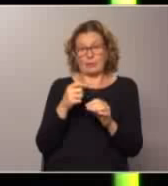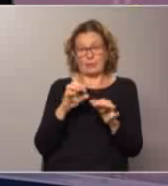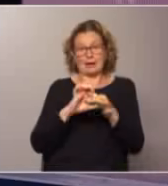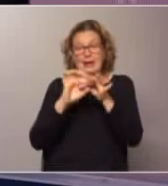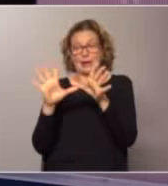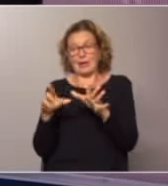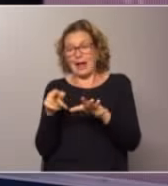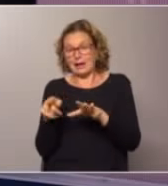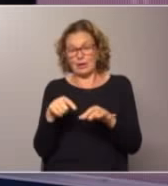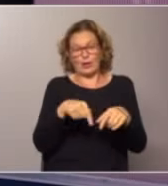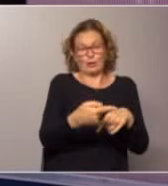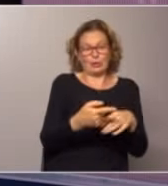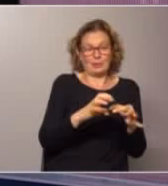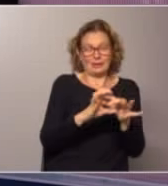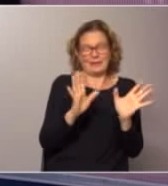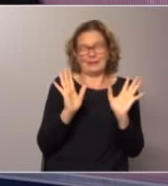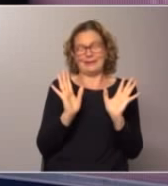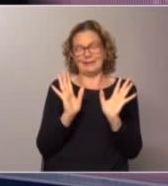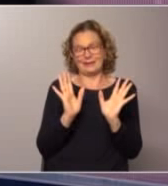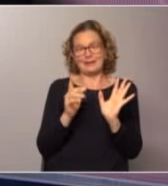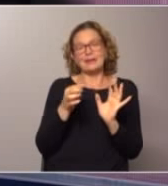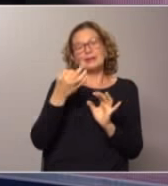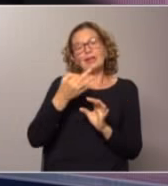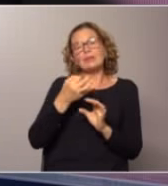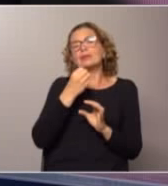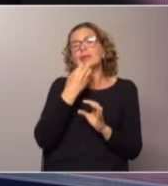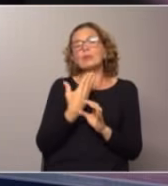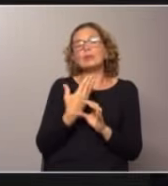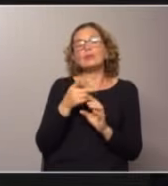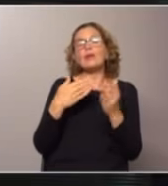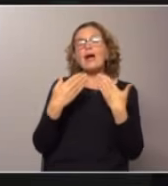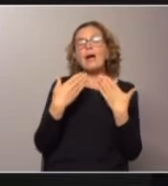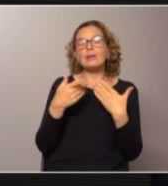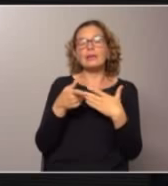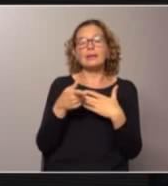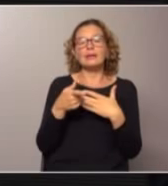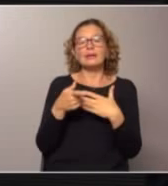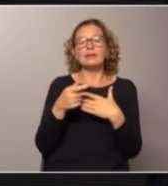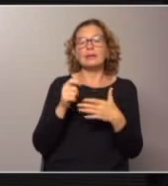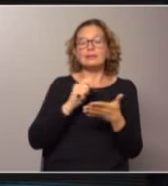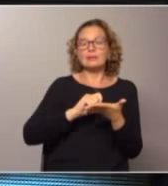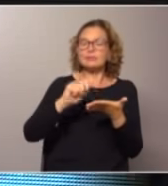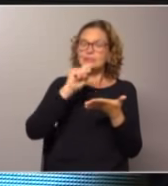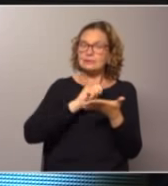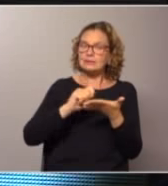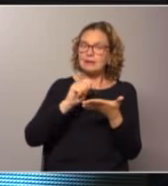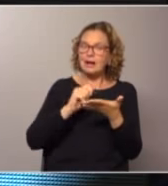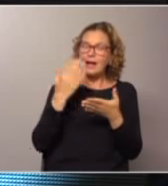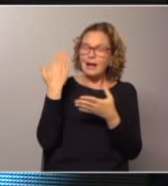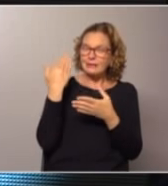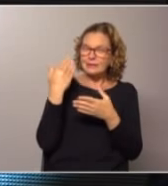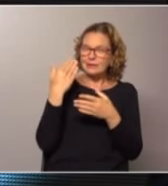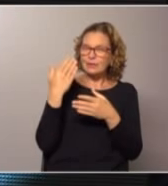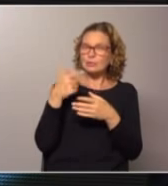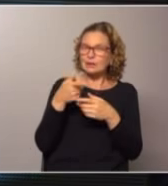para volverse bien bueno eso está bien está bueno porque eso eso habla de las de las narrativas usted también algunos de algunos